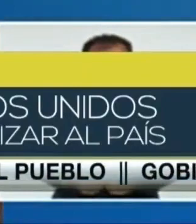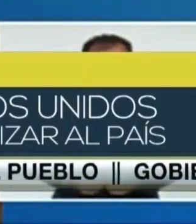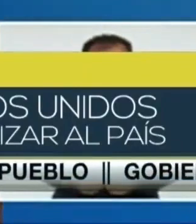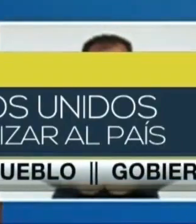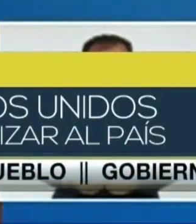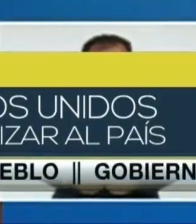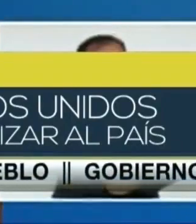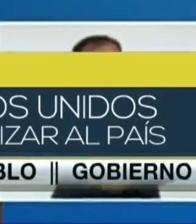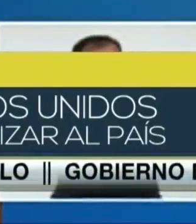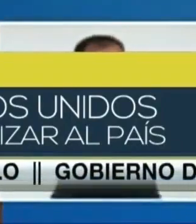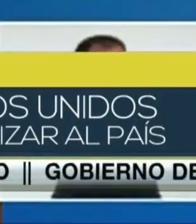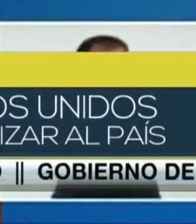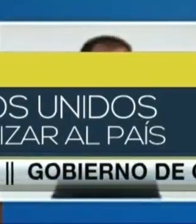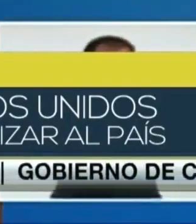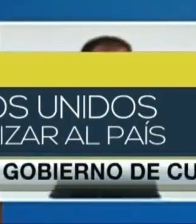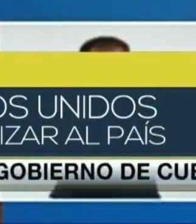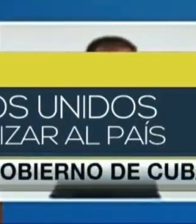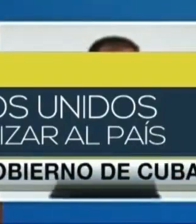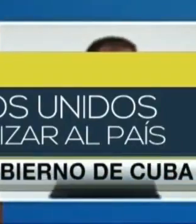Puedo decir,